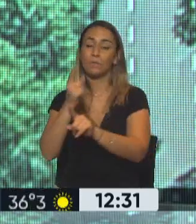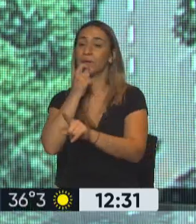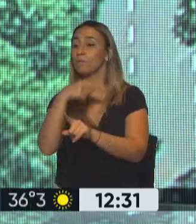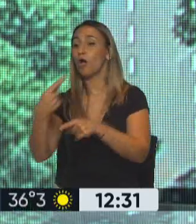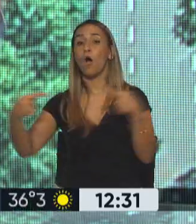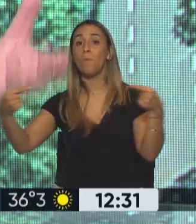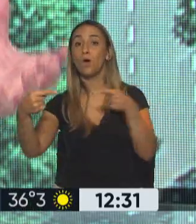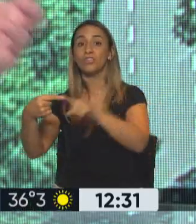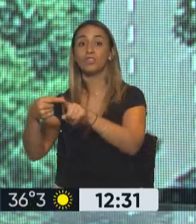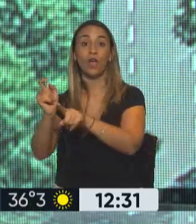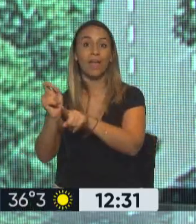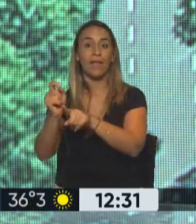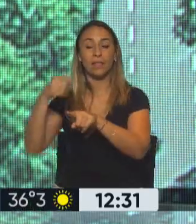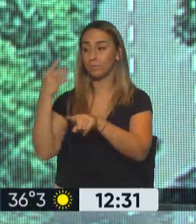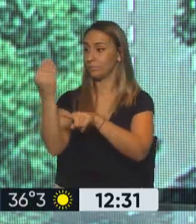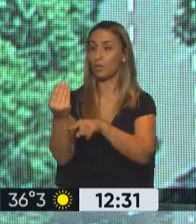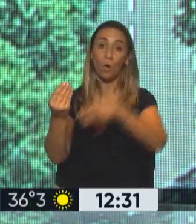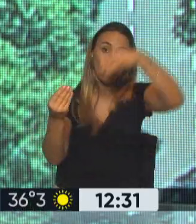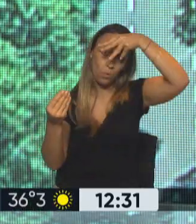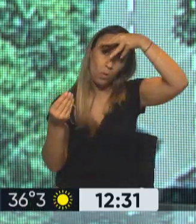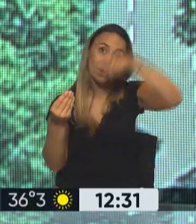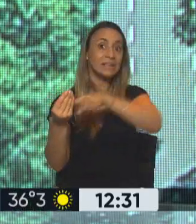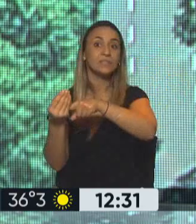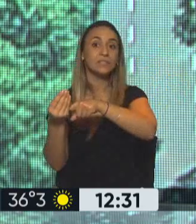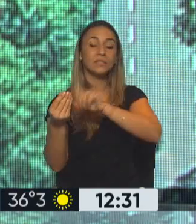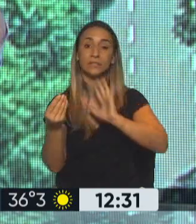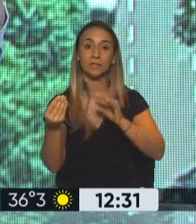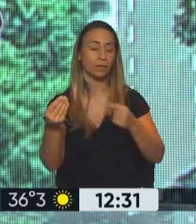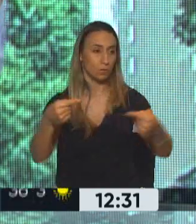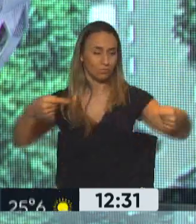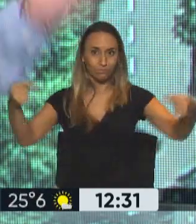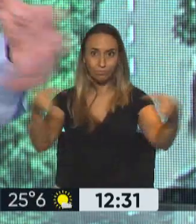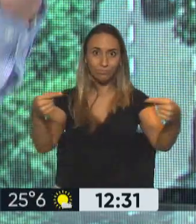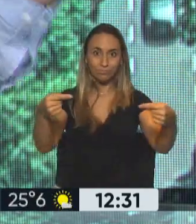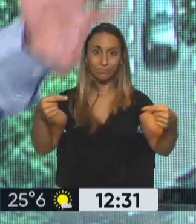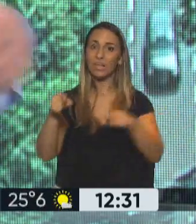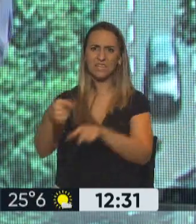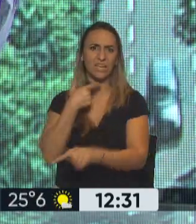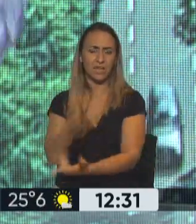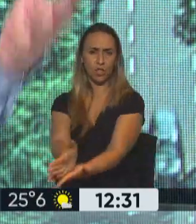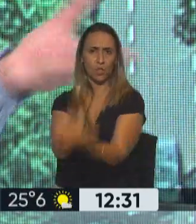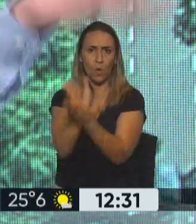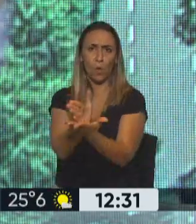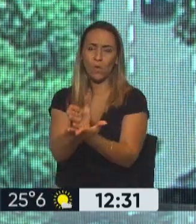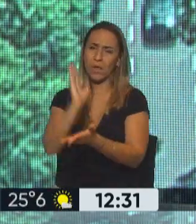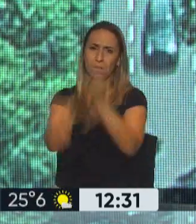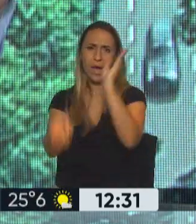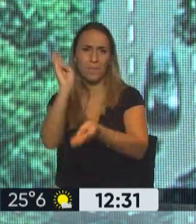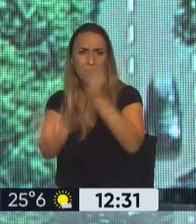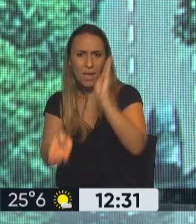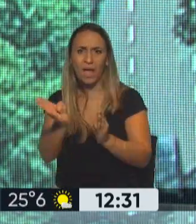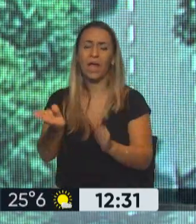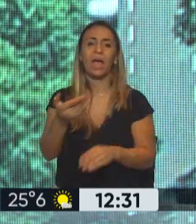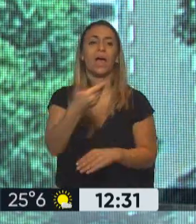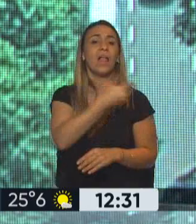quiere es polarizar y lo que quiere es profundizar la mano dura, la represión, el retiro del Estado